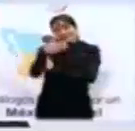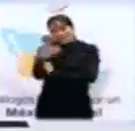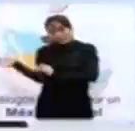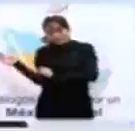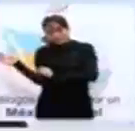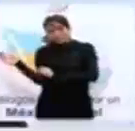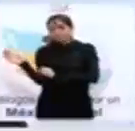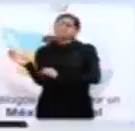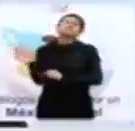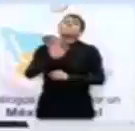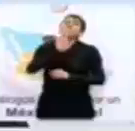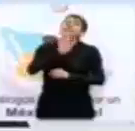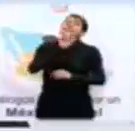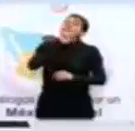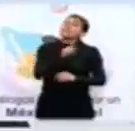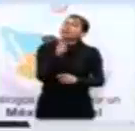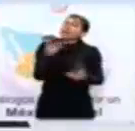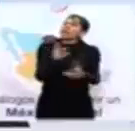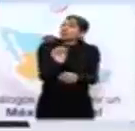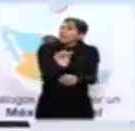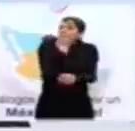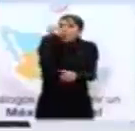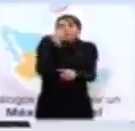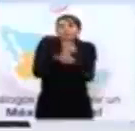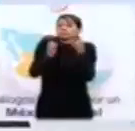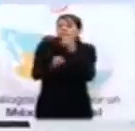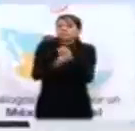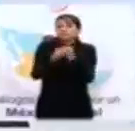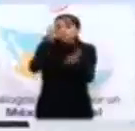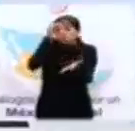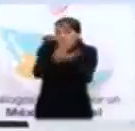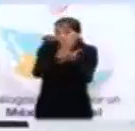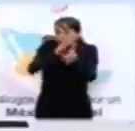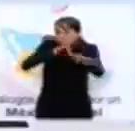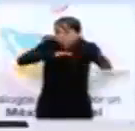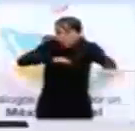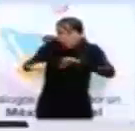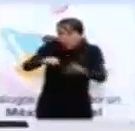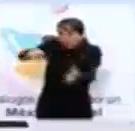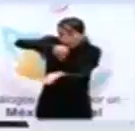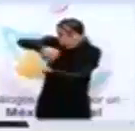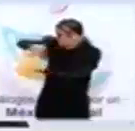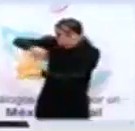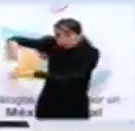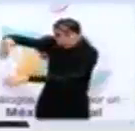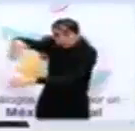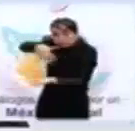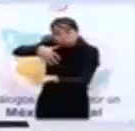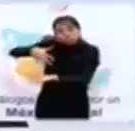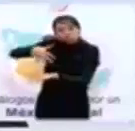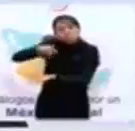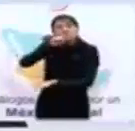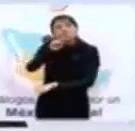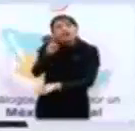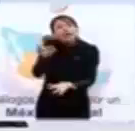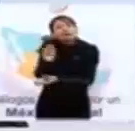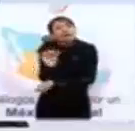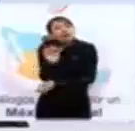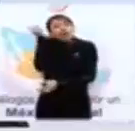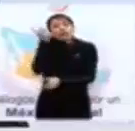otra serie de funciones, y cumple otra serie de funciones que son vitales para la estructura y estratégicas para el desarrollo del país. Y quiero